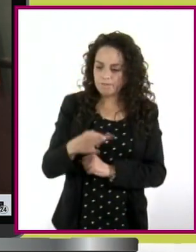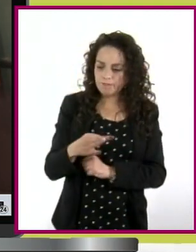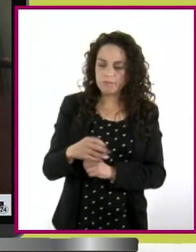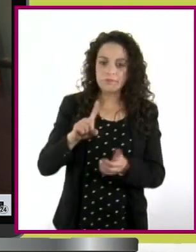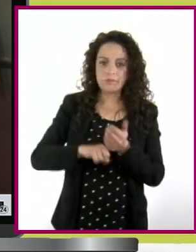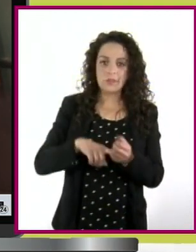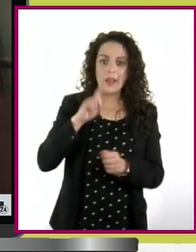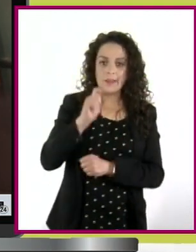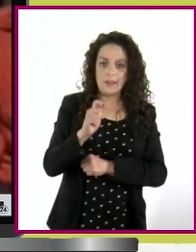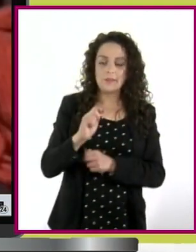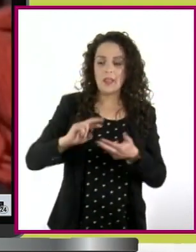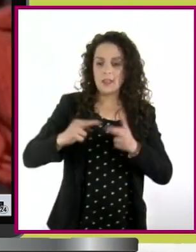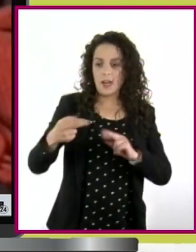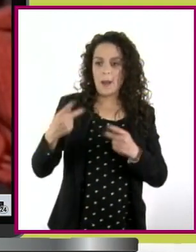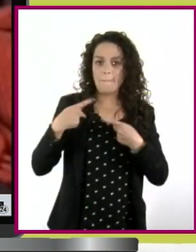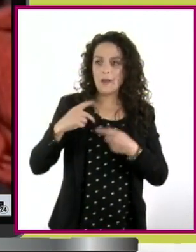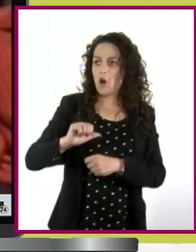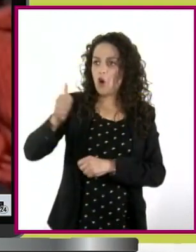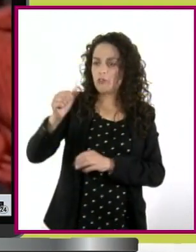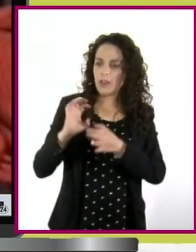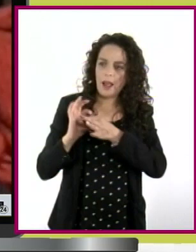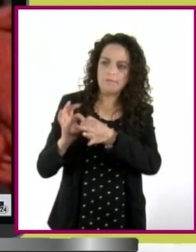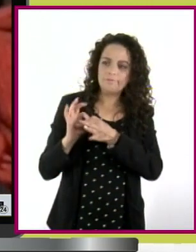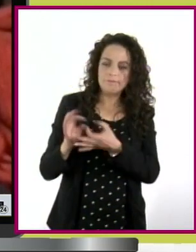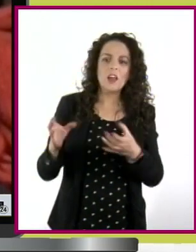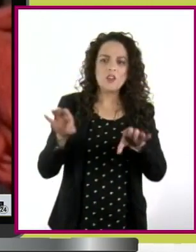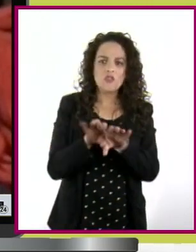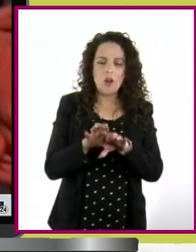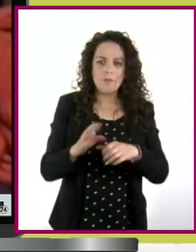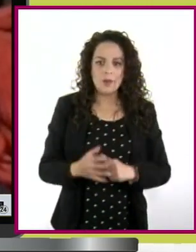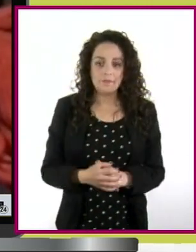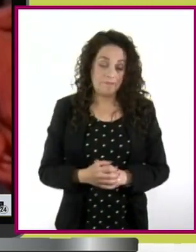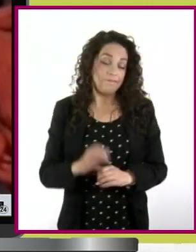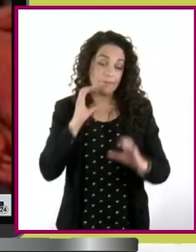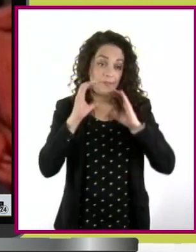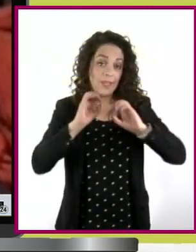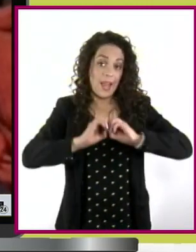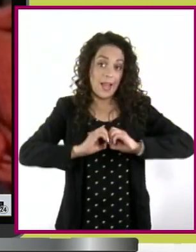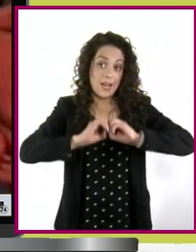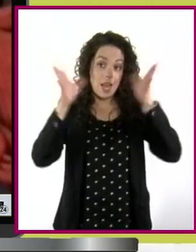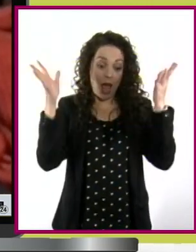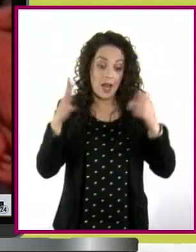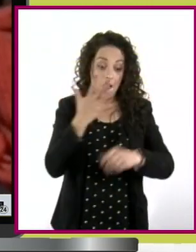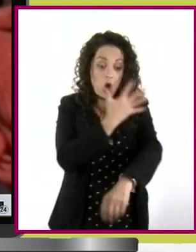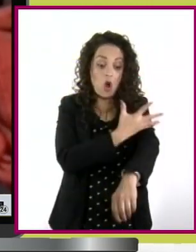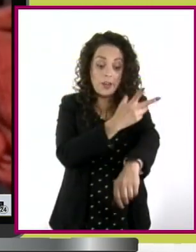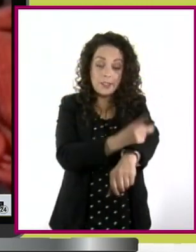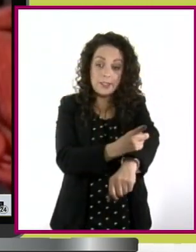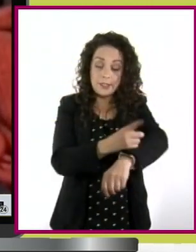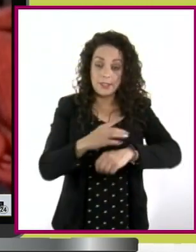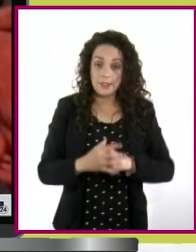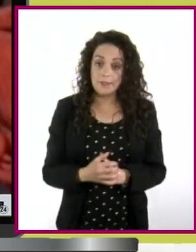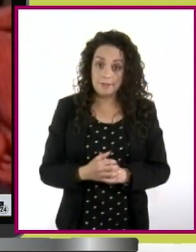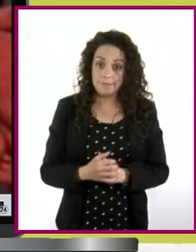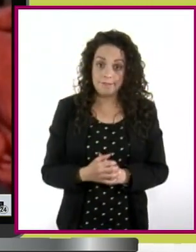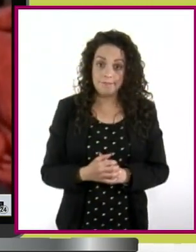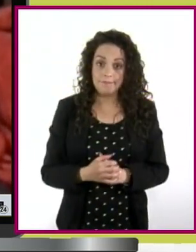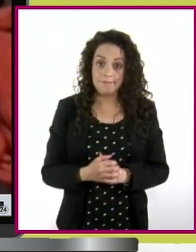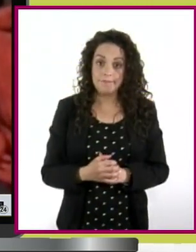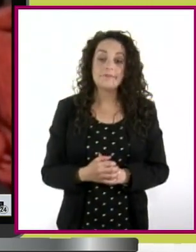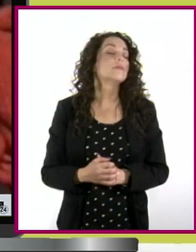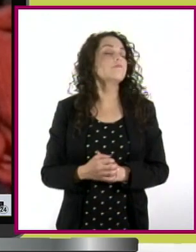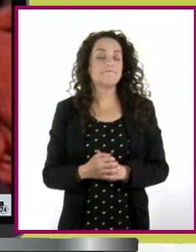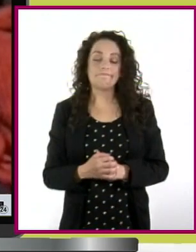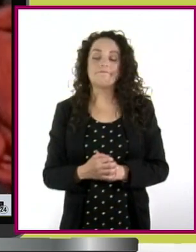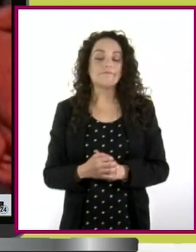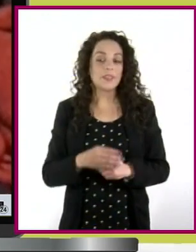relaciones interpersonales? Es la comunicación clara, la comunicación transparente, la comunicación muy